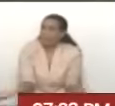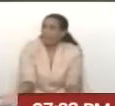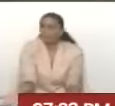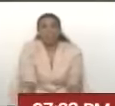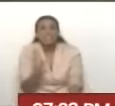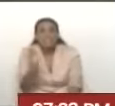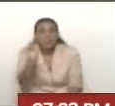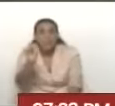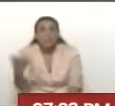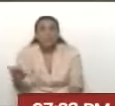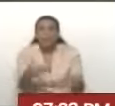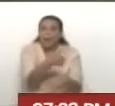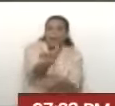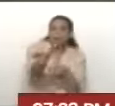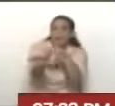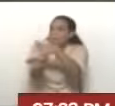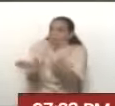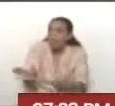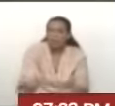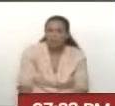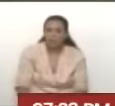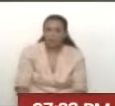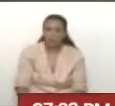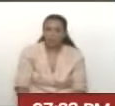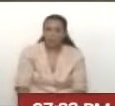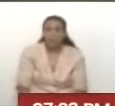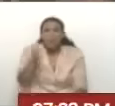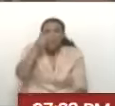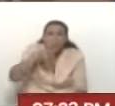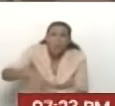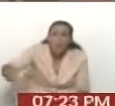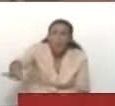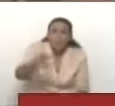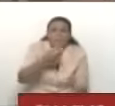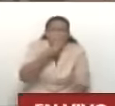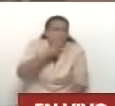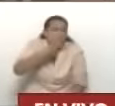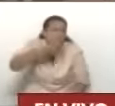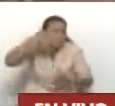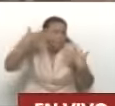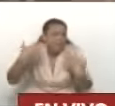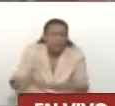pasó, Víctor? Cruce aquí, presidente, y llegamos a un pueblo bellísimo,